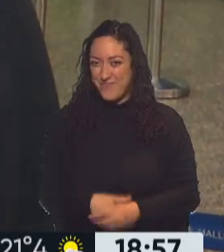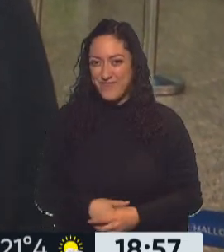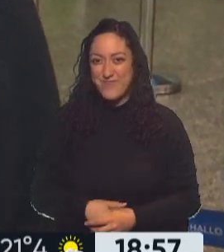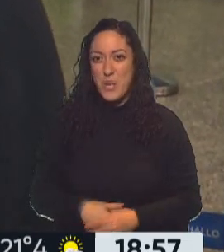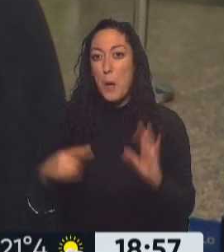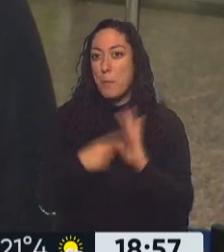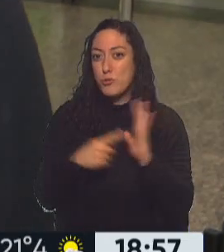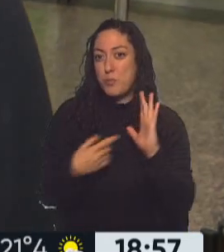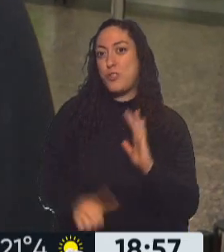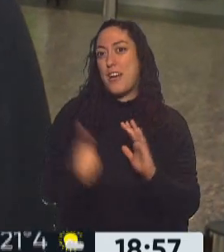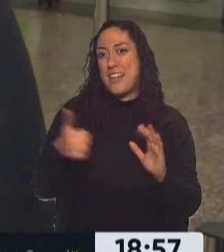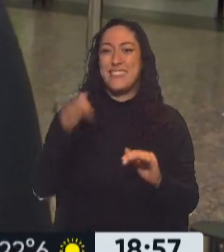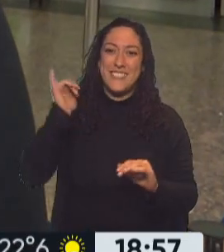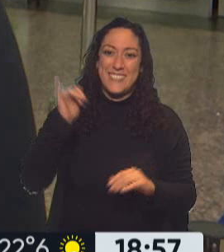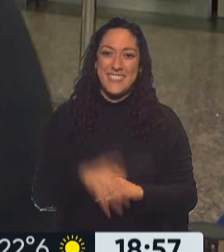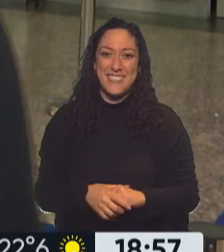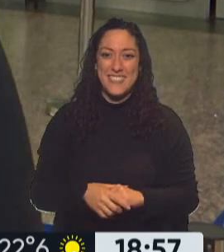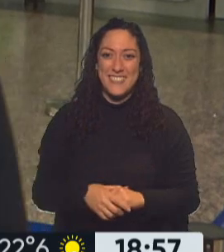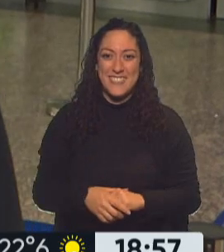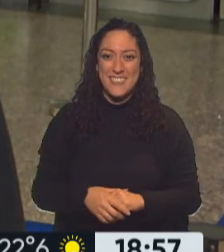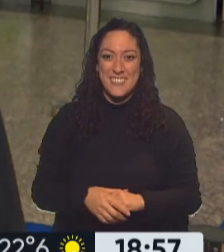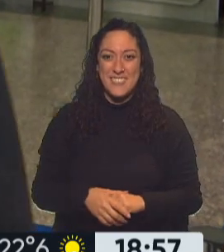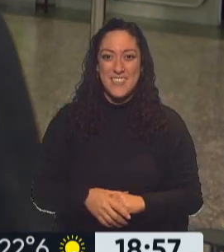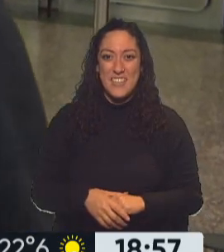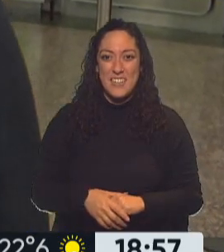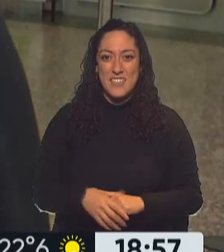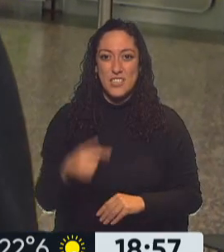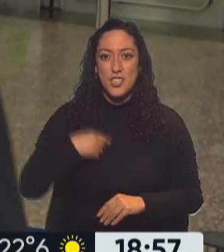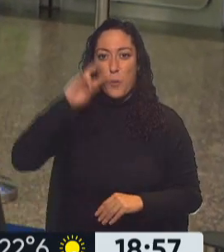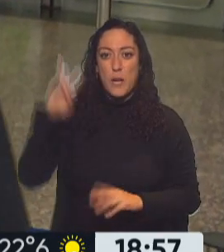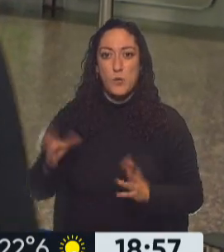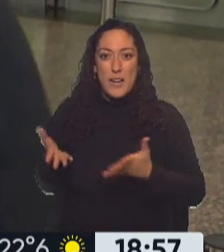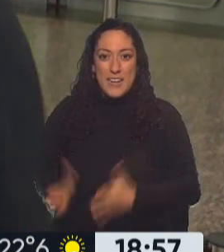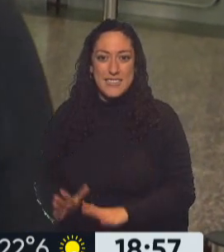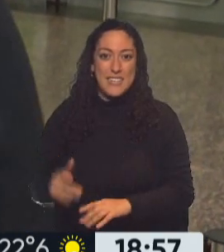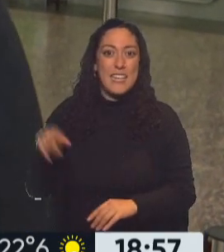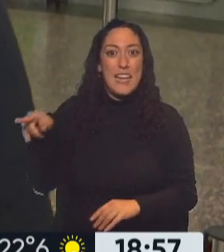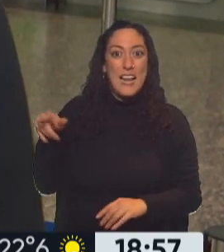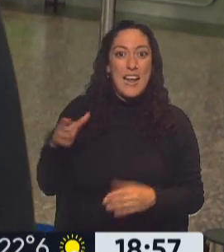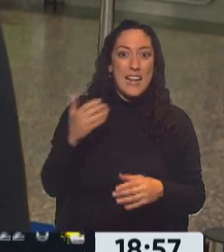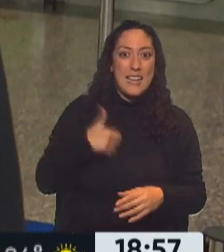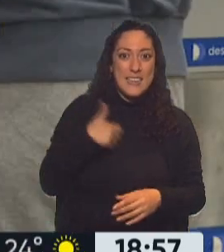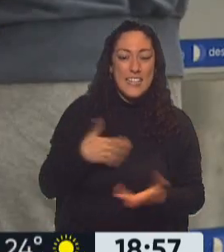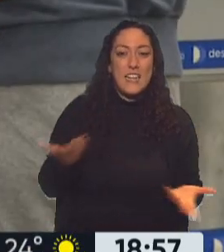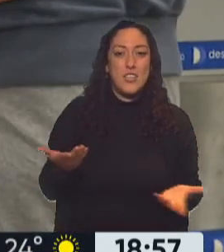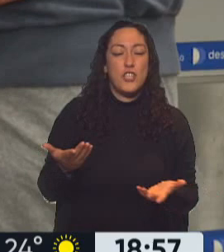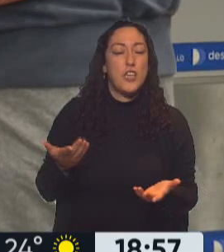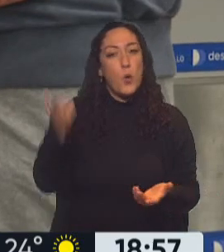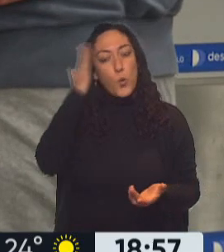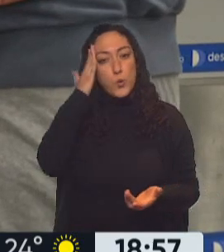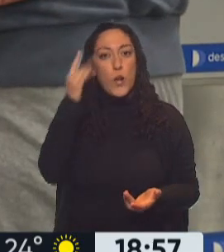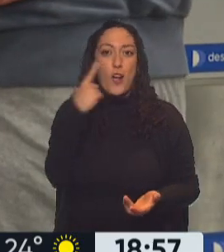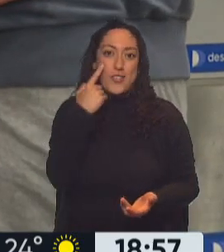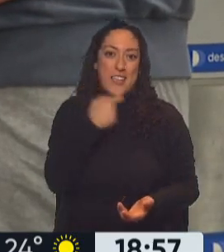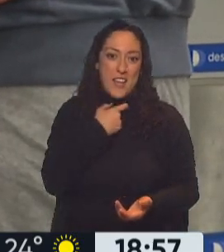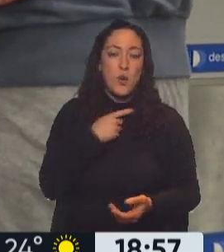ganar puntos. Sí. Aparte, bueno. Yo soy de Venezuela, les de acá, así que hay que machar las culturas. ¿De dónde es? Soy de